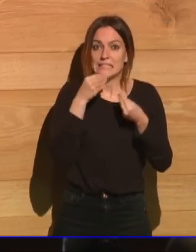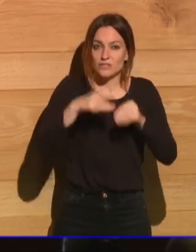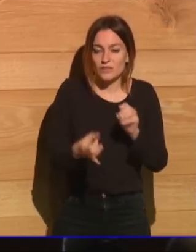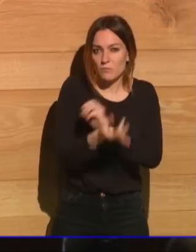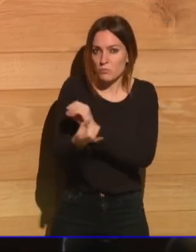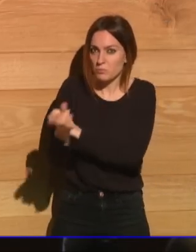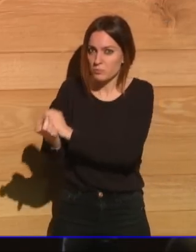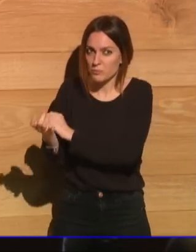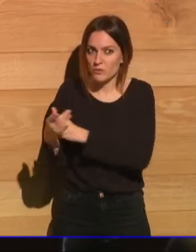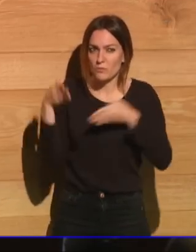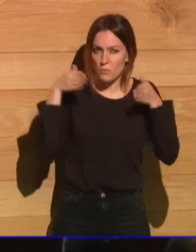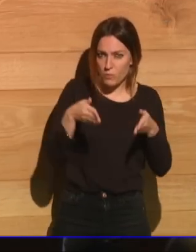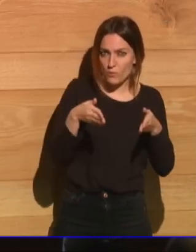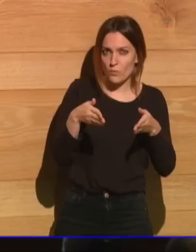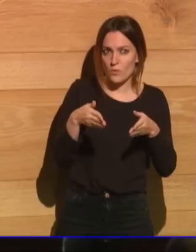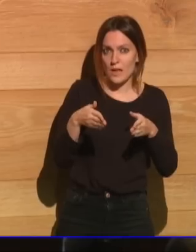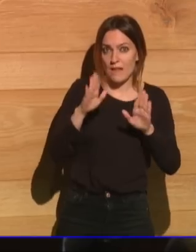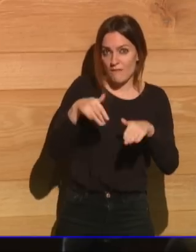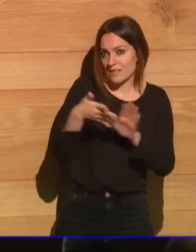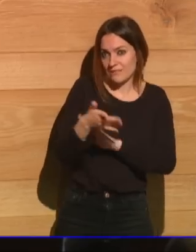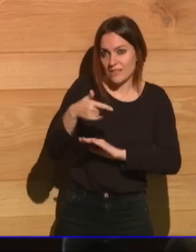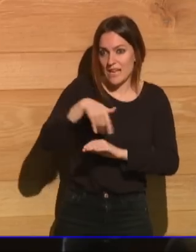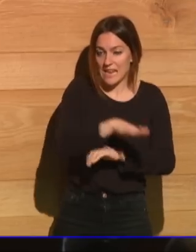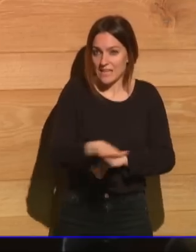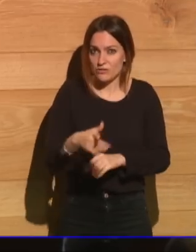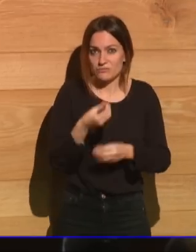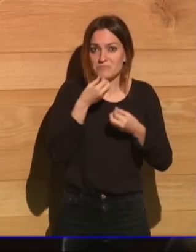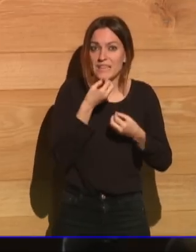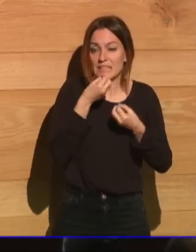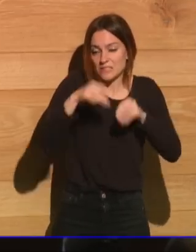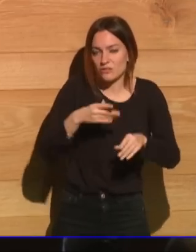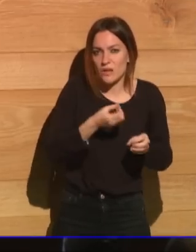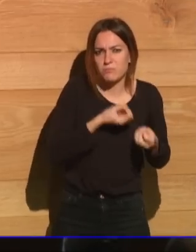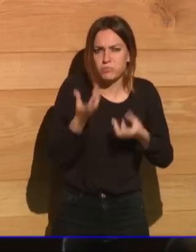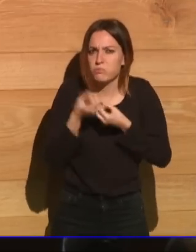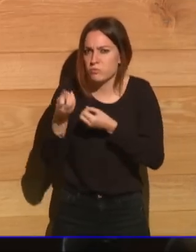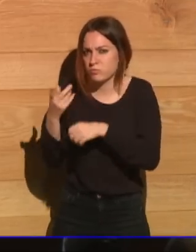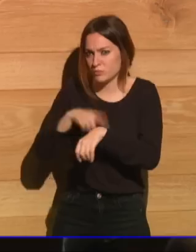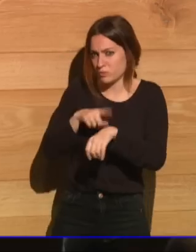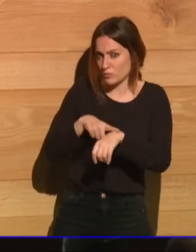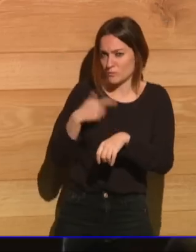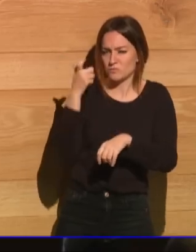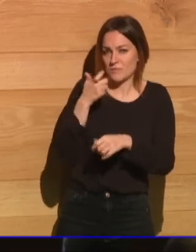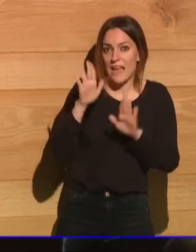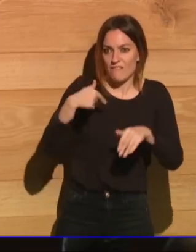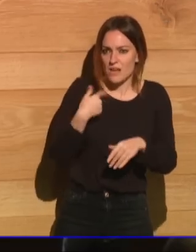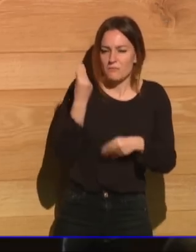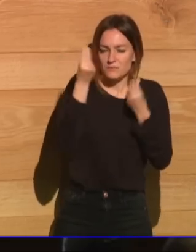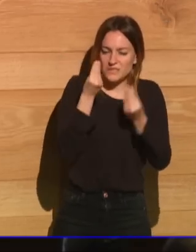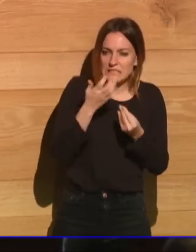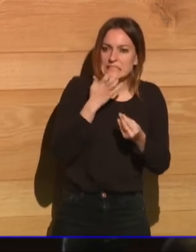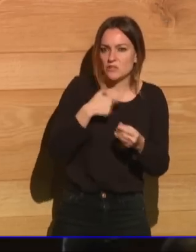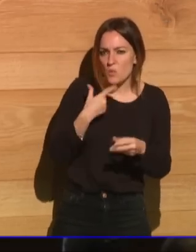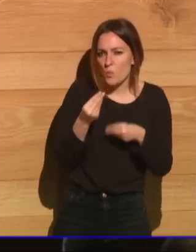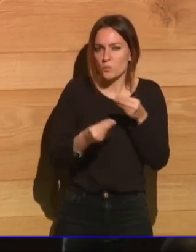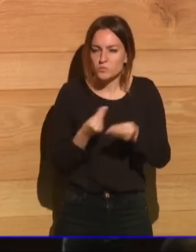a la creatividad, Estás si todo le el estás, tiempo, conta- estás claro, todo el tiempo, le claro. estás contando historias a los niños, dices, ¿y esto, Todo el tiempo. esto yo no podría usarlo para algo? Porque ya